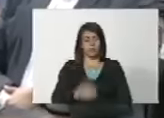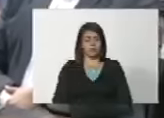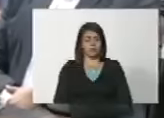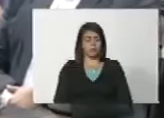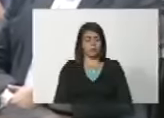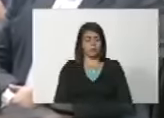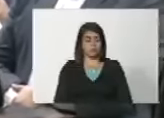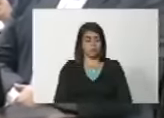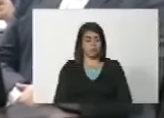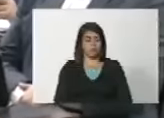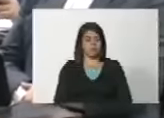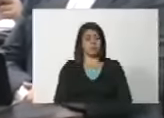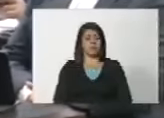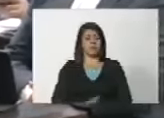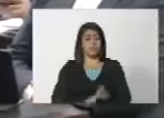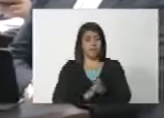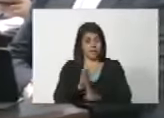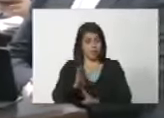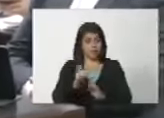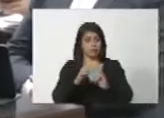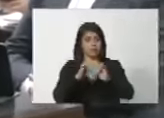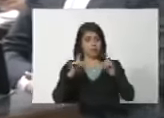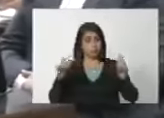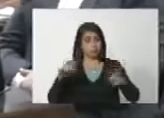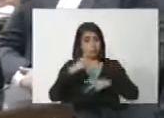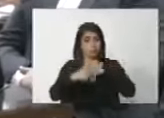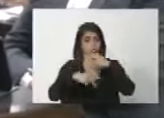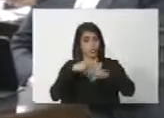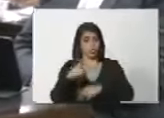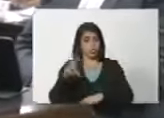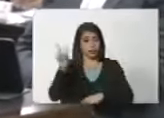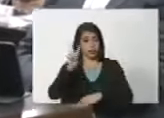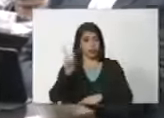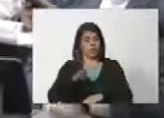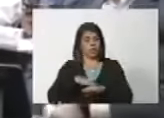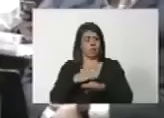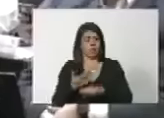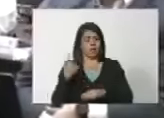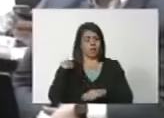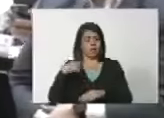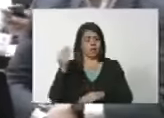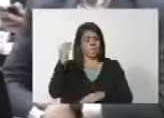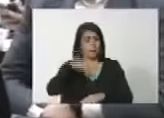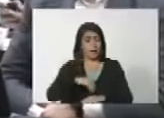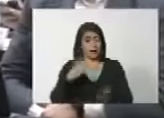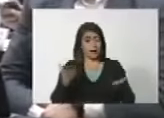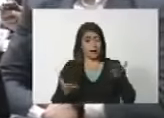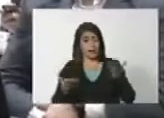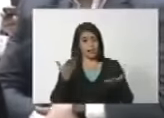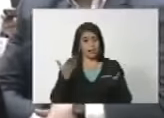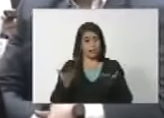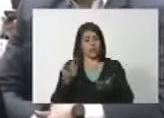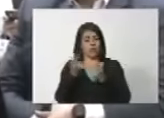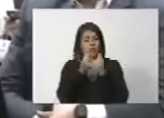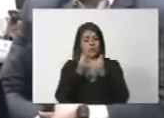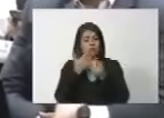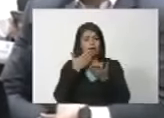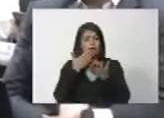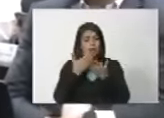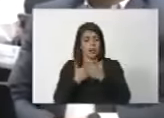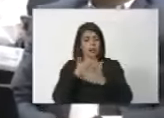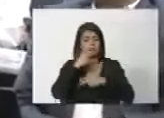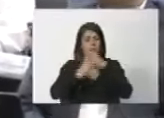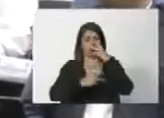en el hecho de que va a seguir creciendo la producción venezolana, vamos a tener más estabilidad económica gracias a